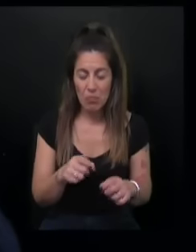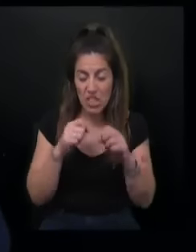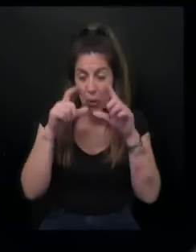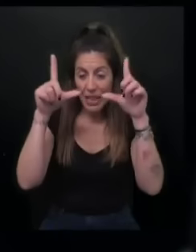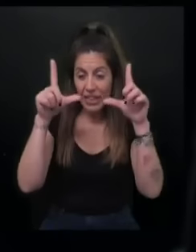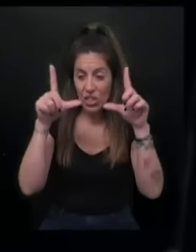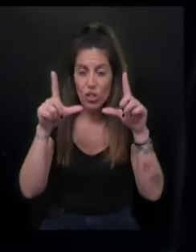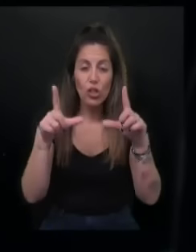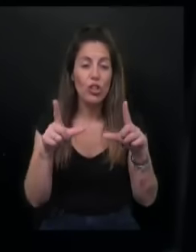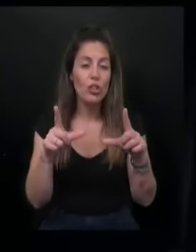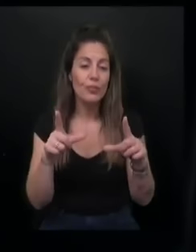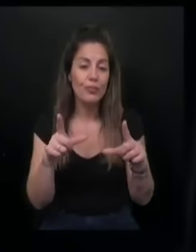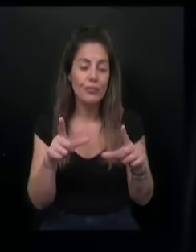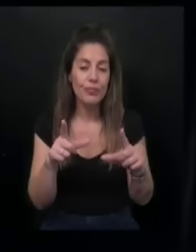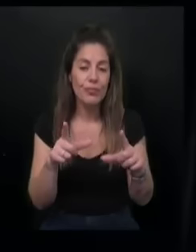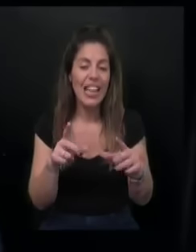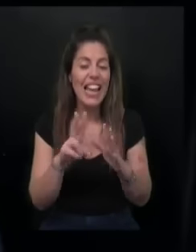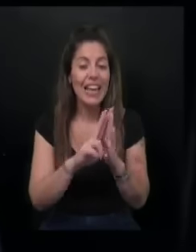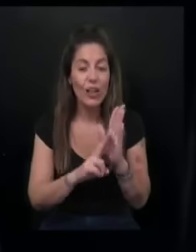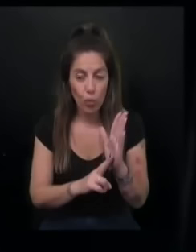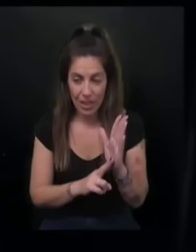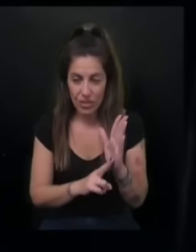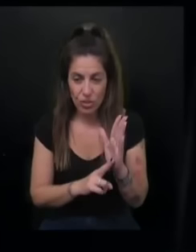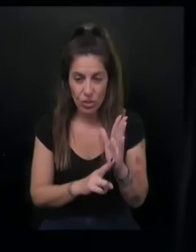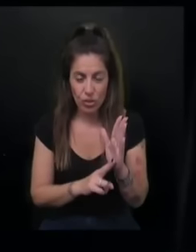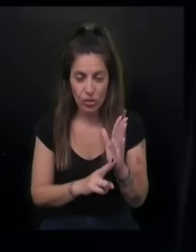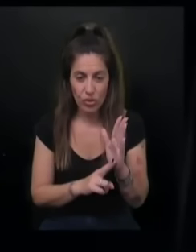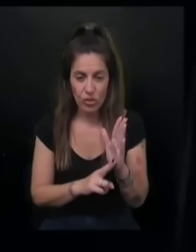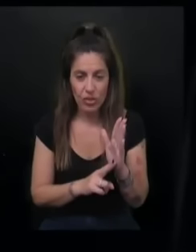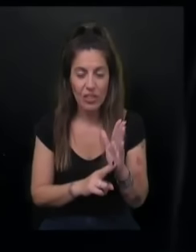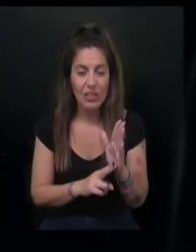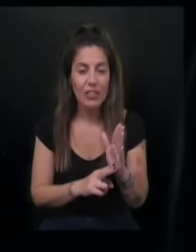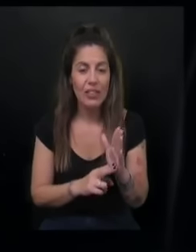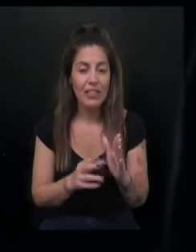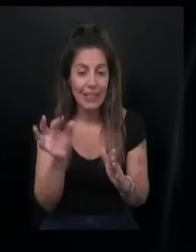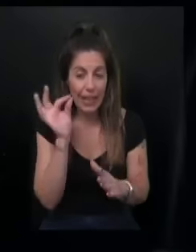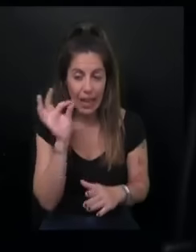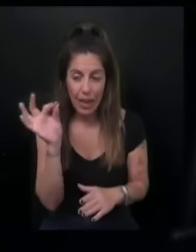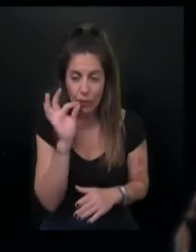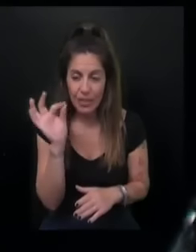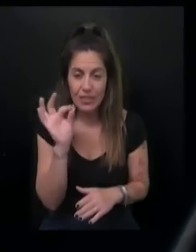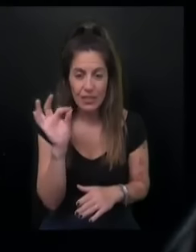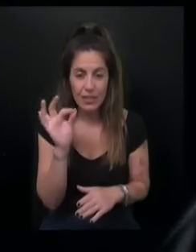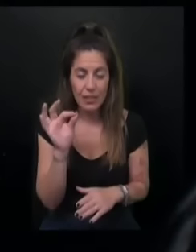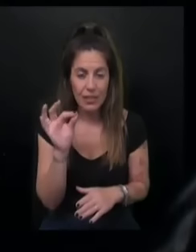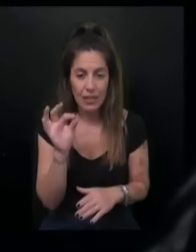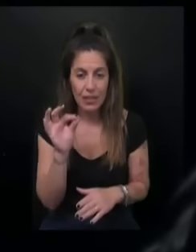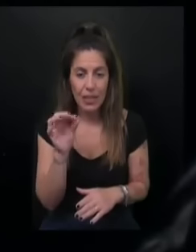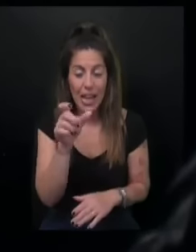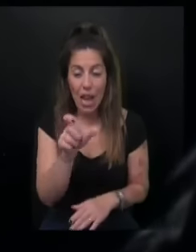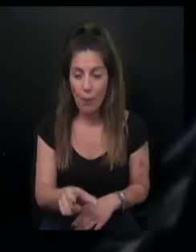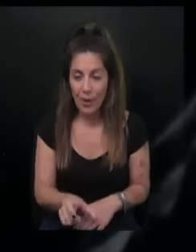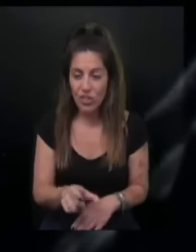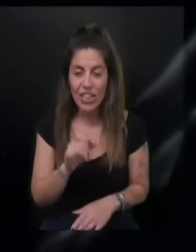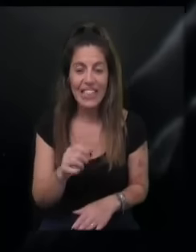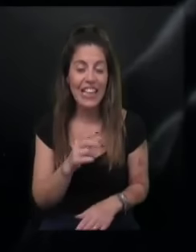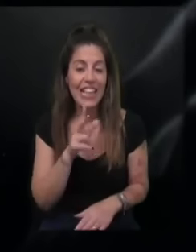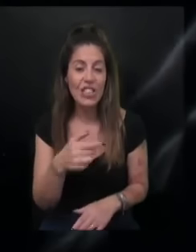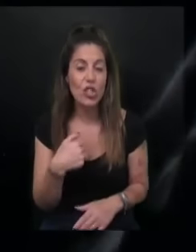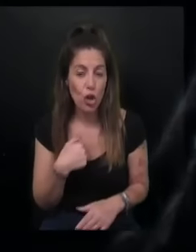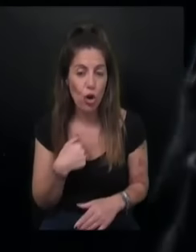atención y es bueno en La regulación del Cannabis eh los individuos tienen que decir yo